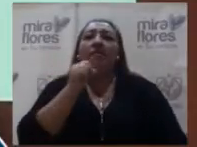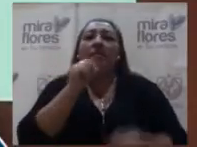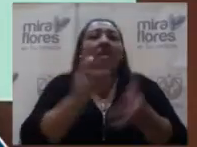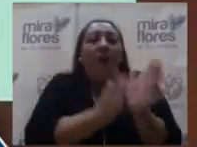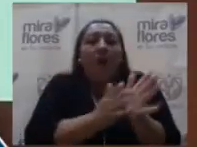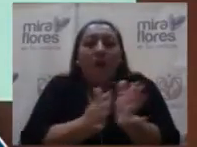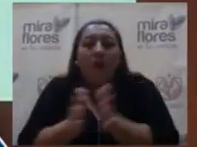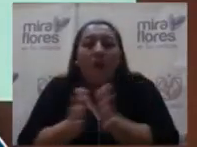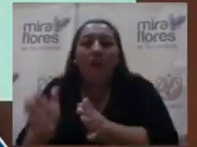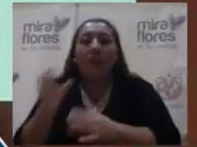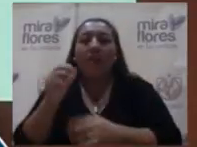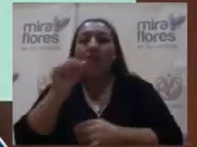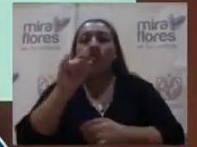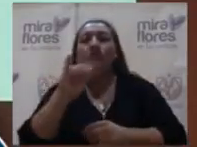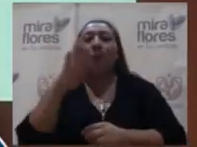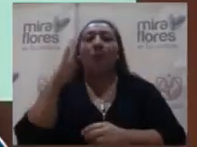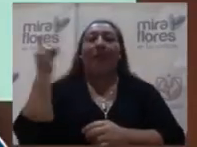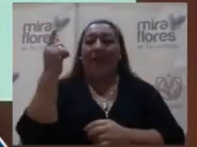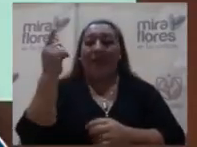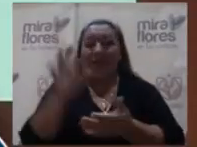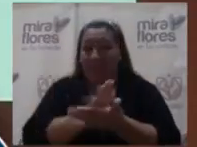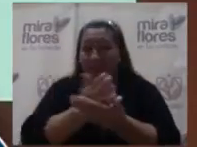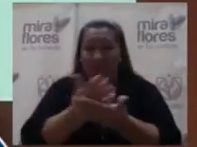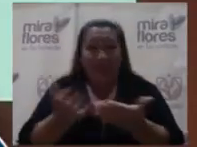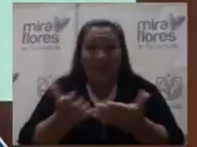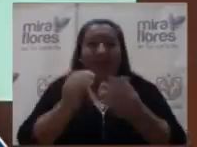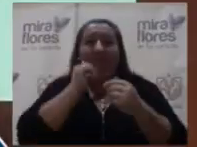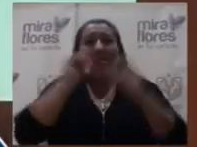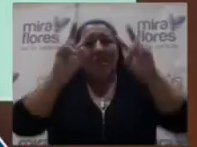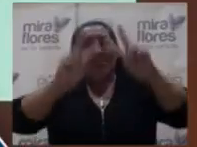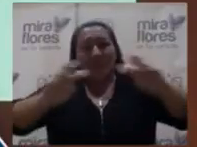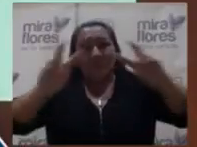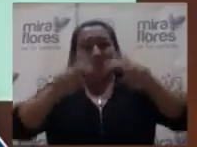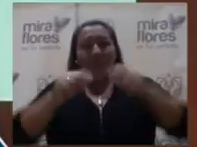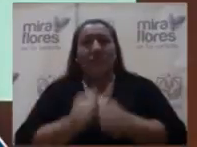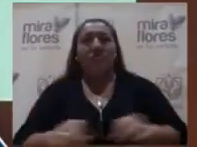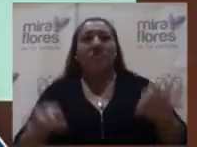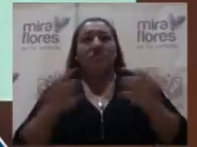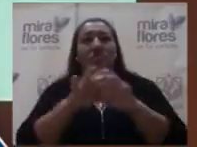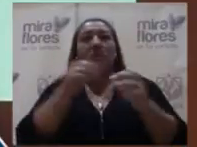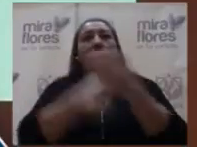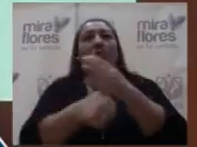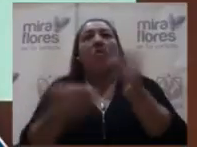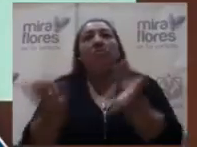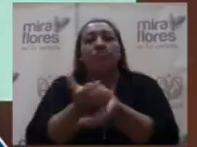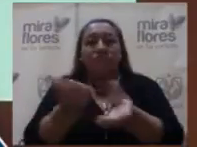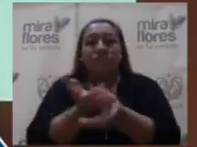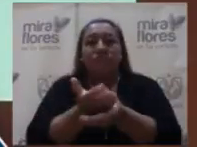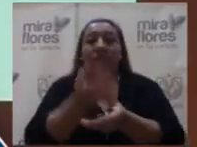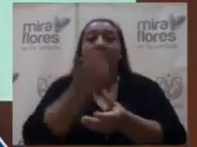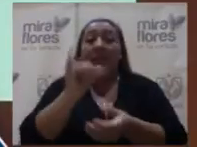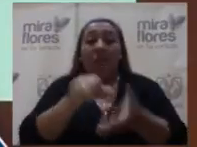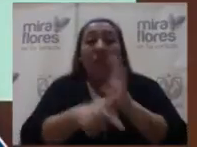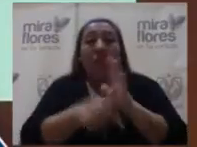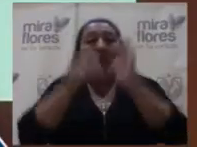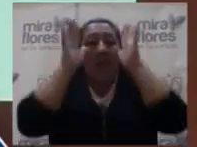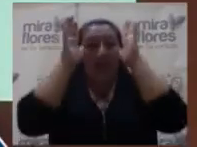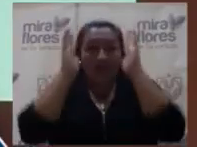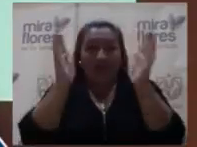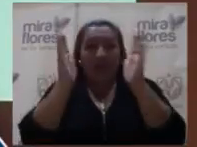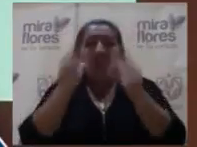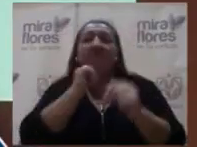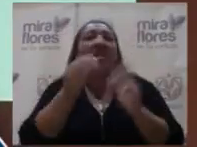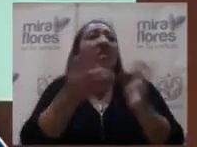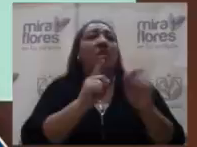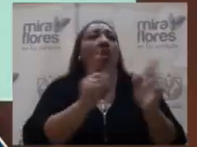la subgerencia de manera tal que existiera una persona calificada para evaluar las prioridades de los expedientes y se iba atendiendo sin orden